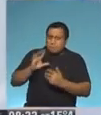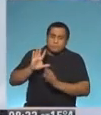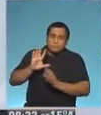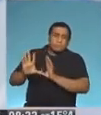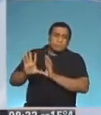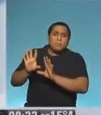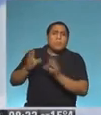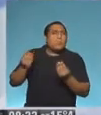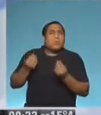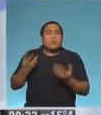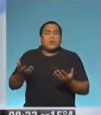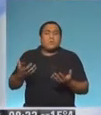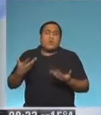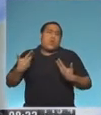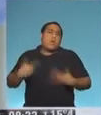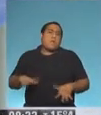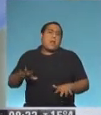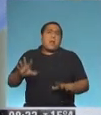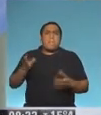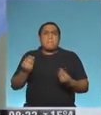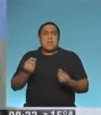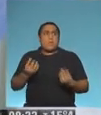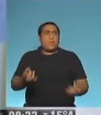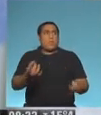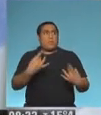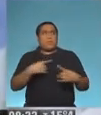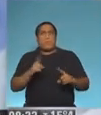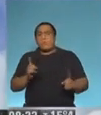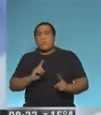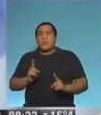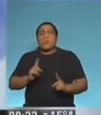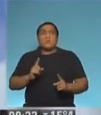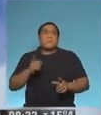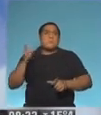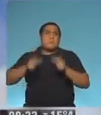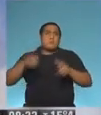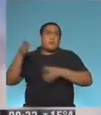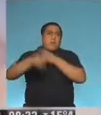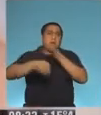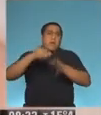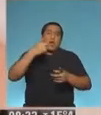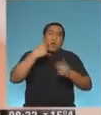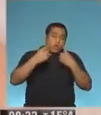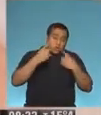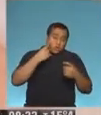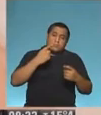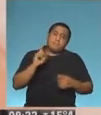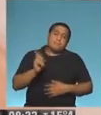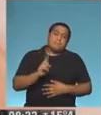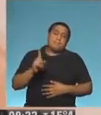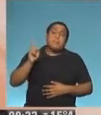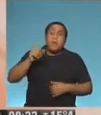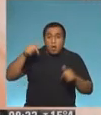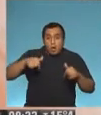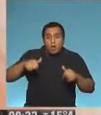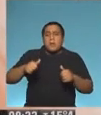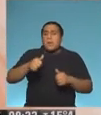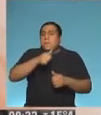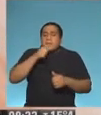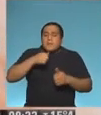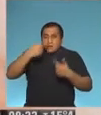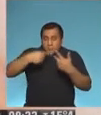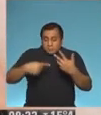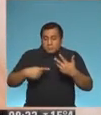por el lógico temor al contagio han disminuido los controles. Pero hoy la medicina, los médicos